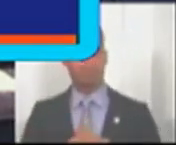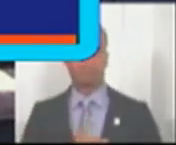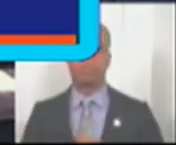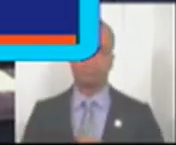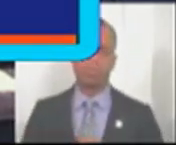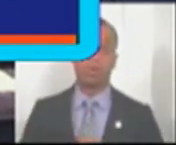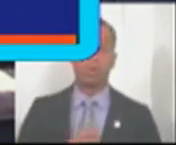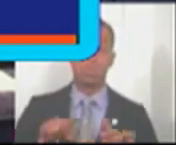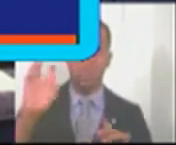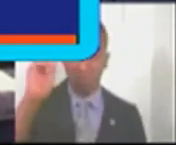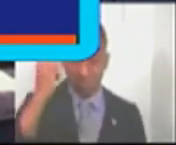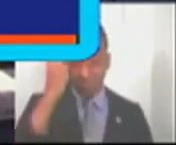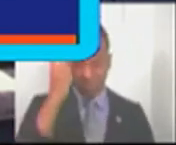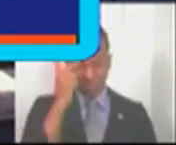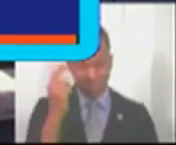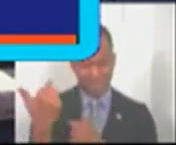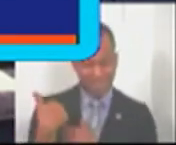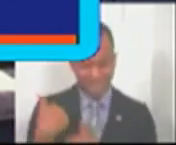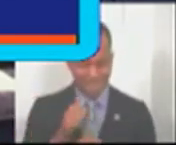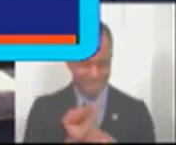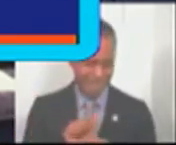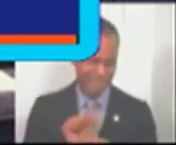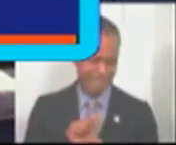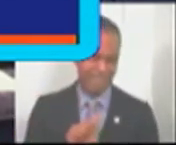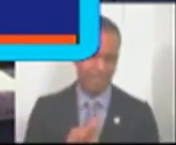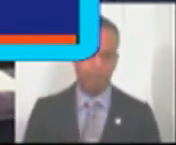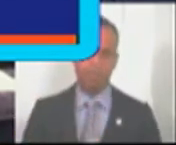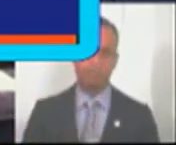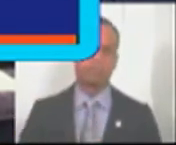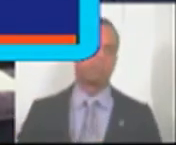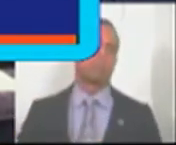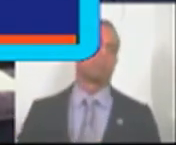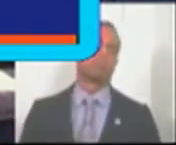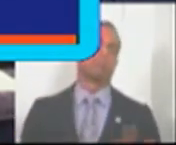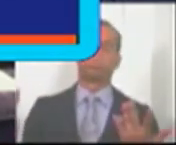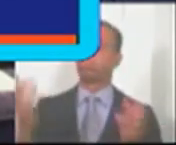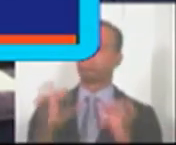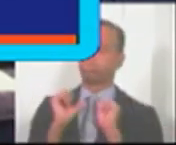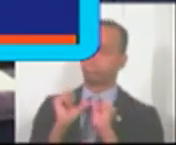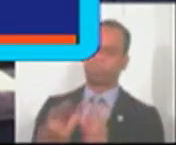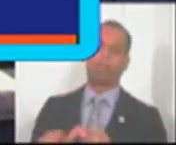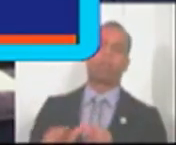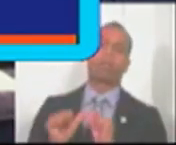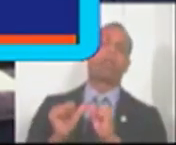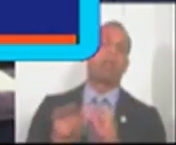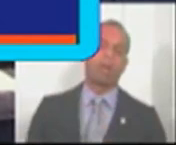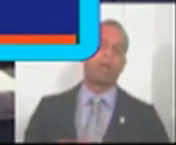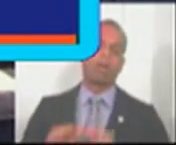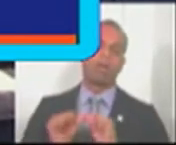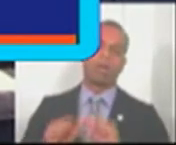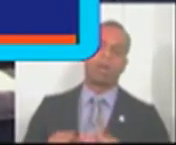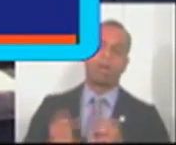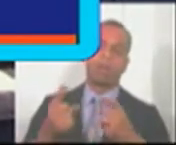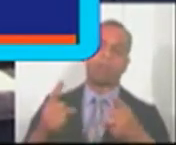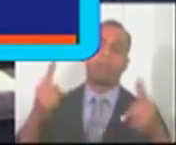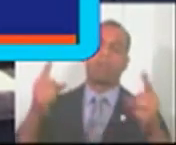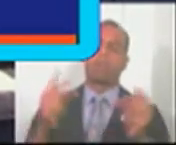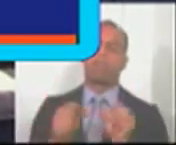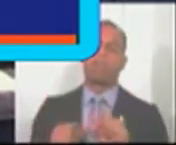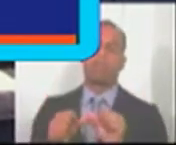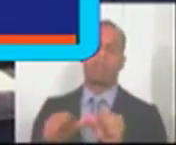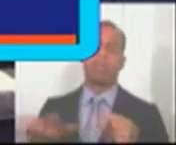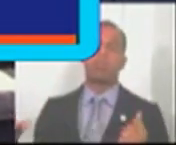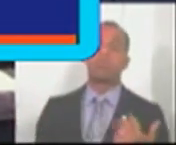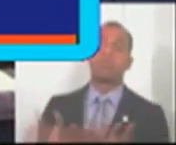por definición, una tarea siempre inacabada. Siempre. Has conquistado un